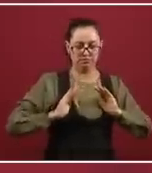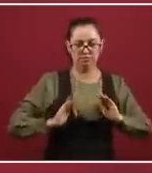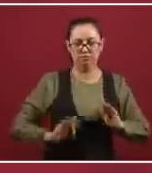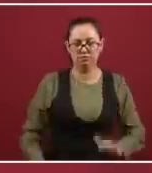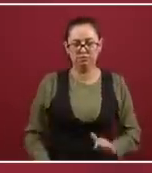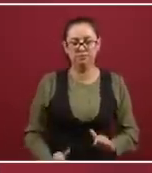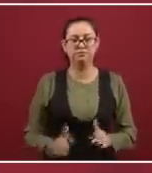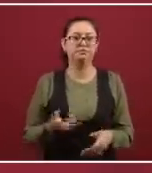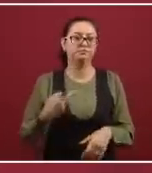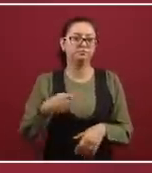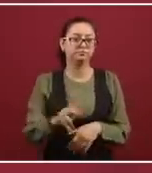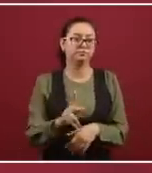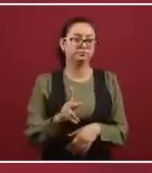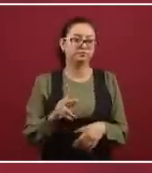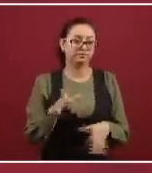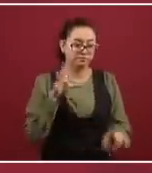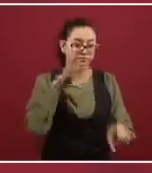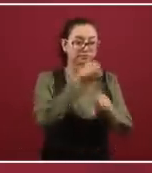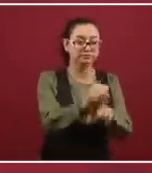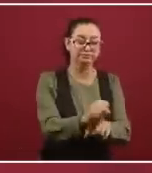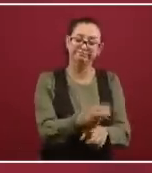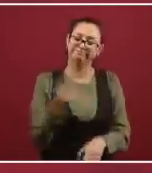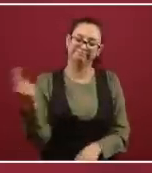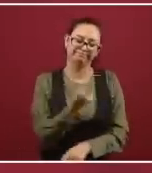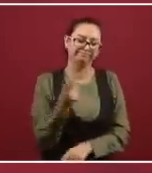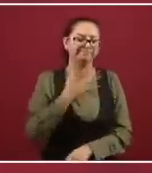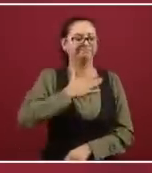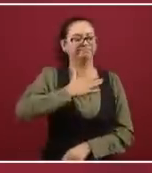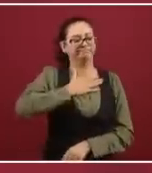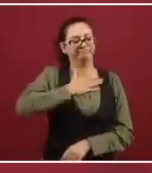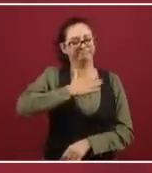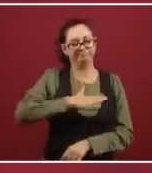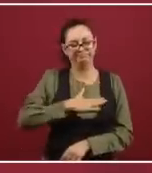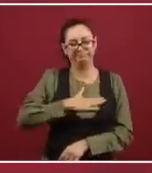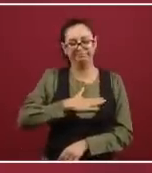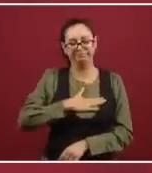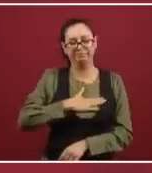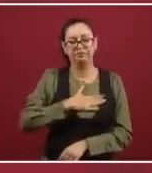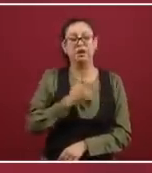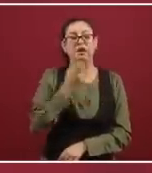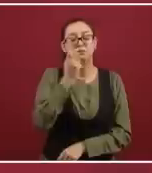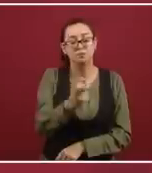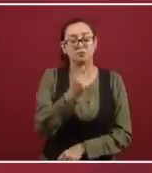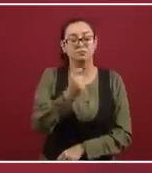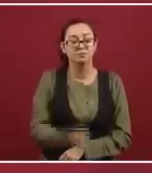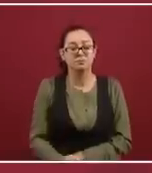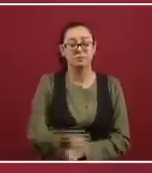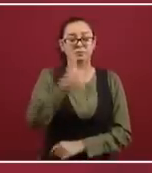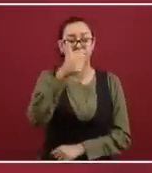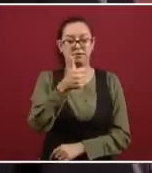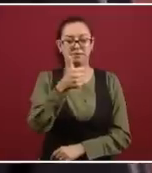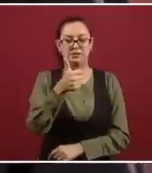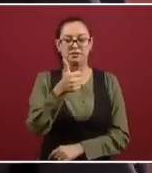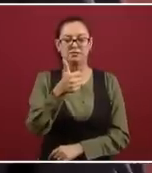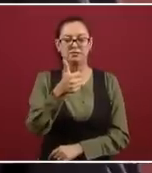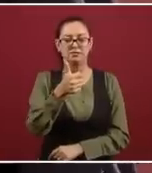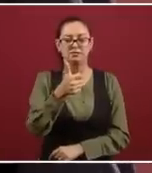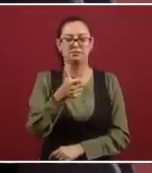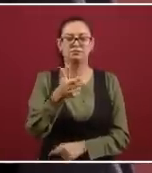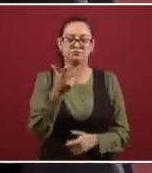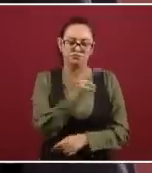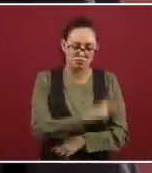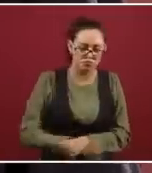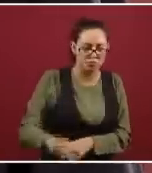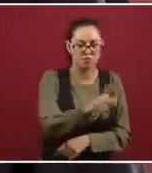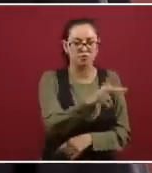la justicia. Por eso, como nunca, se está atendiendo al